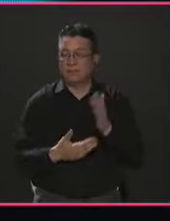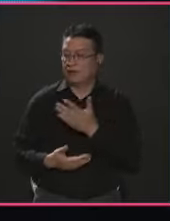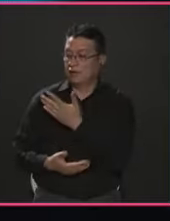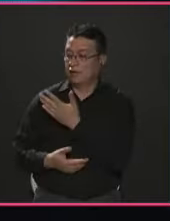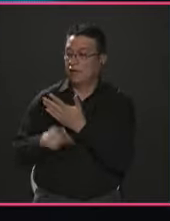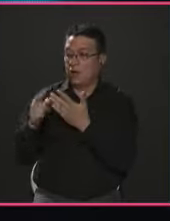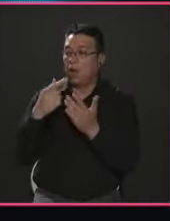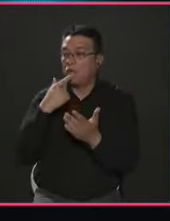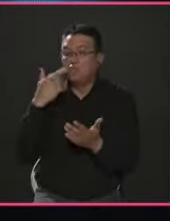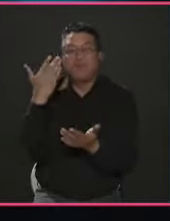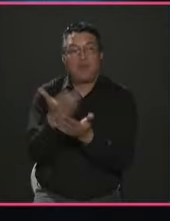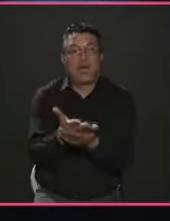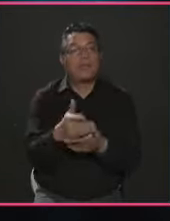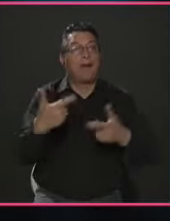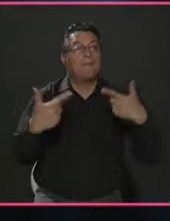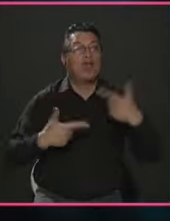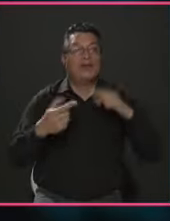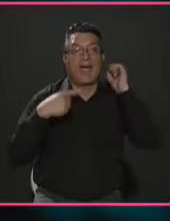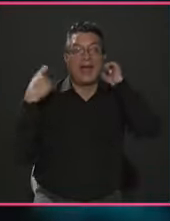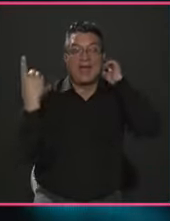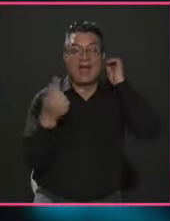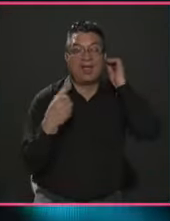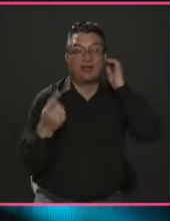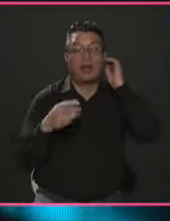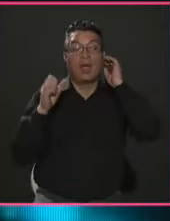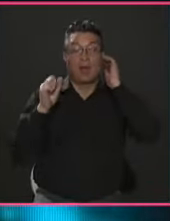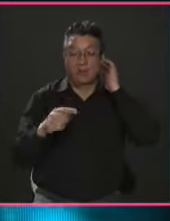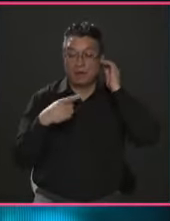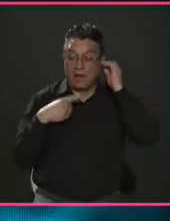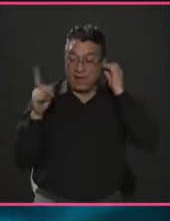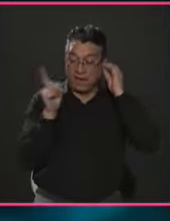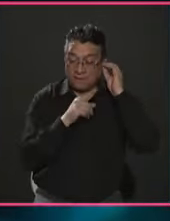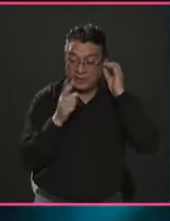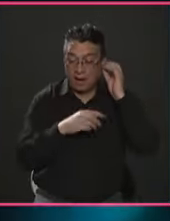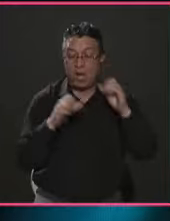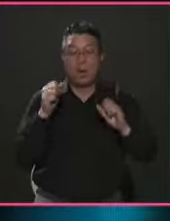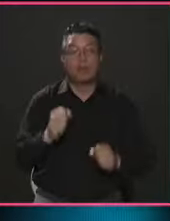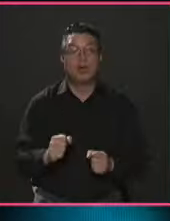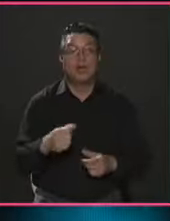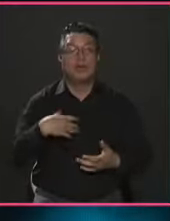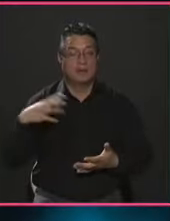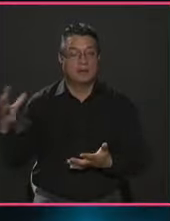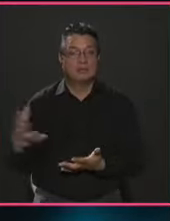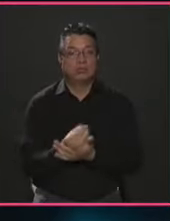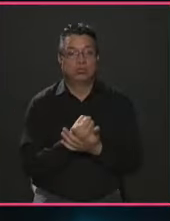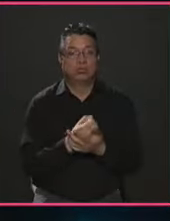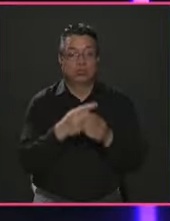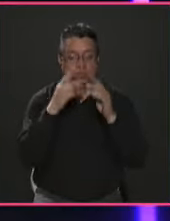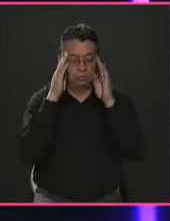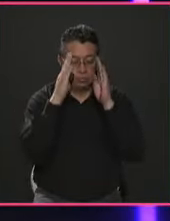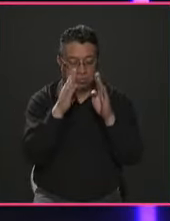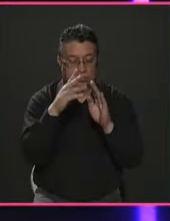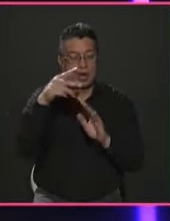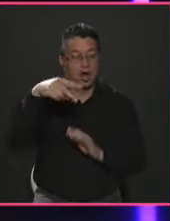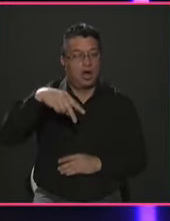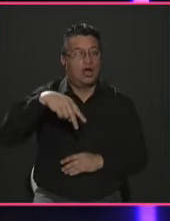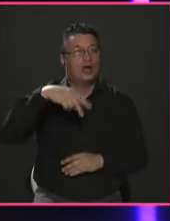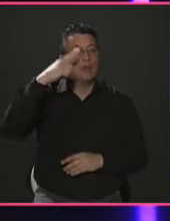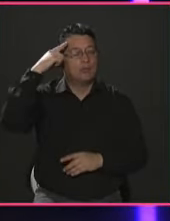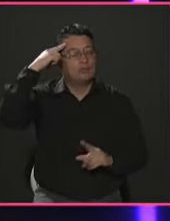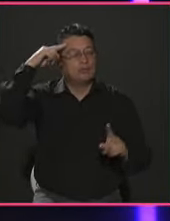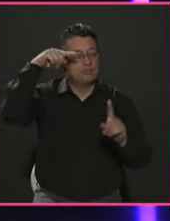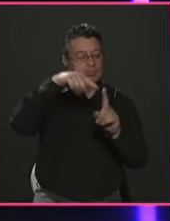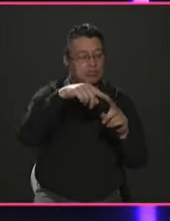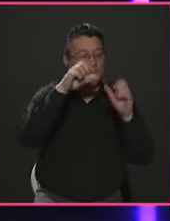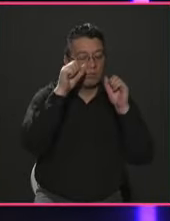propuestas de políticas nacionales para que definitiva podamos tener un Horizonte un Norte al cual poder